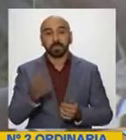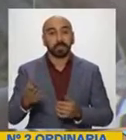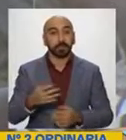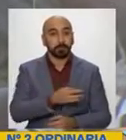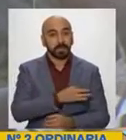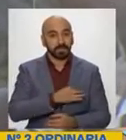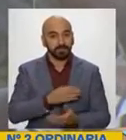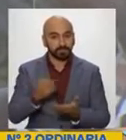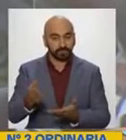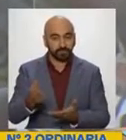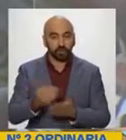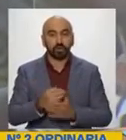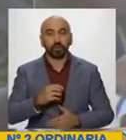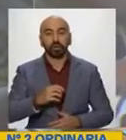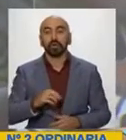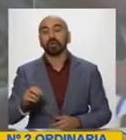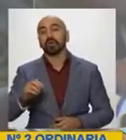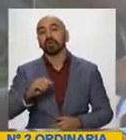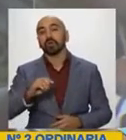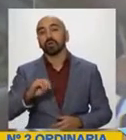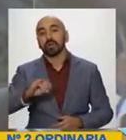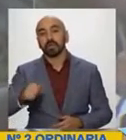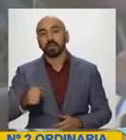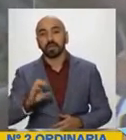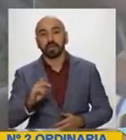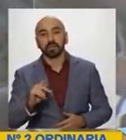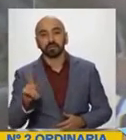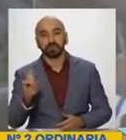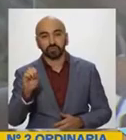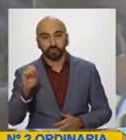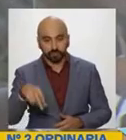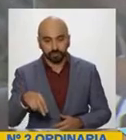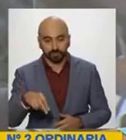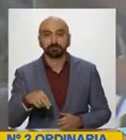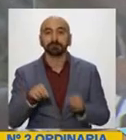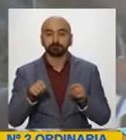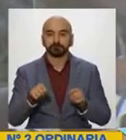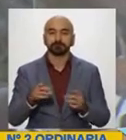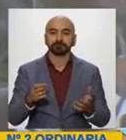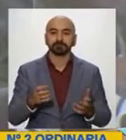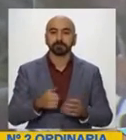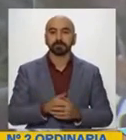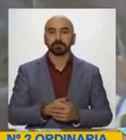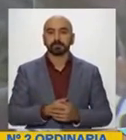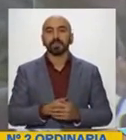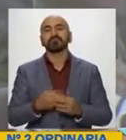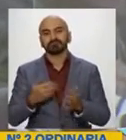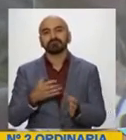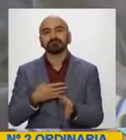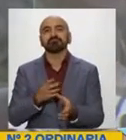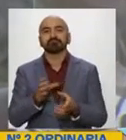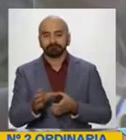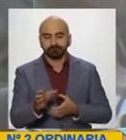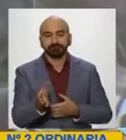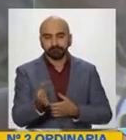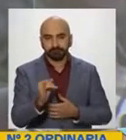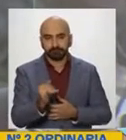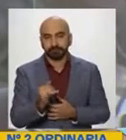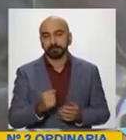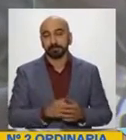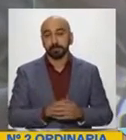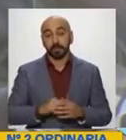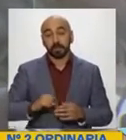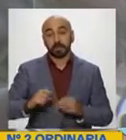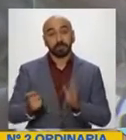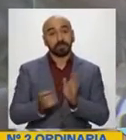Jackson, todo nuestro respaldo a su gestión. Y se lo dice alguien que ha estado en sus zapatos. El